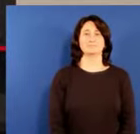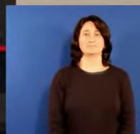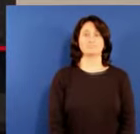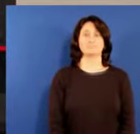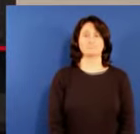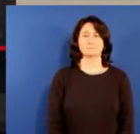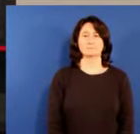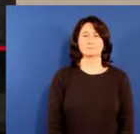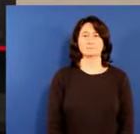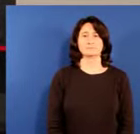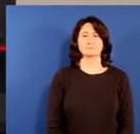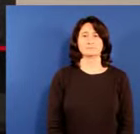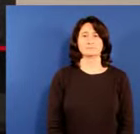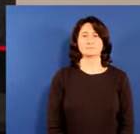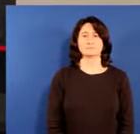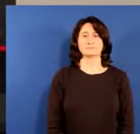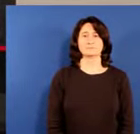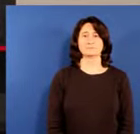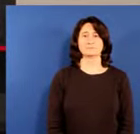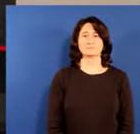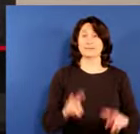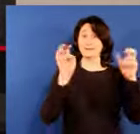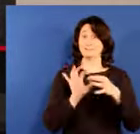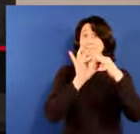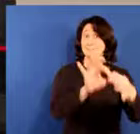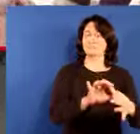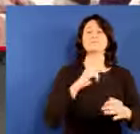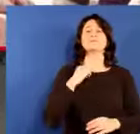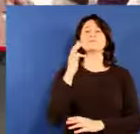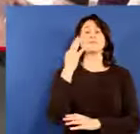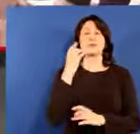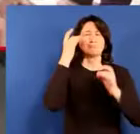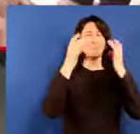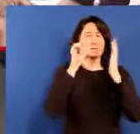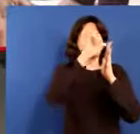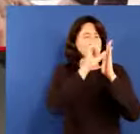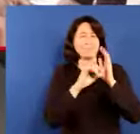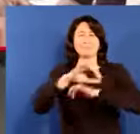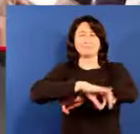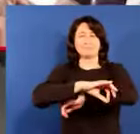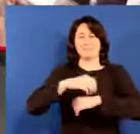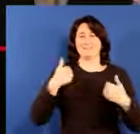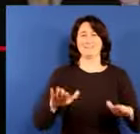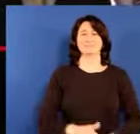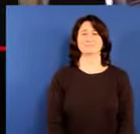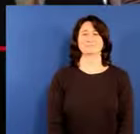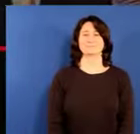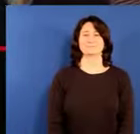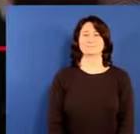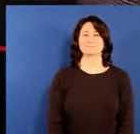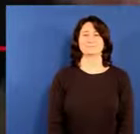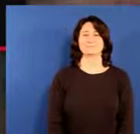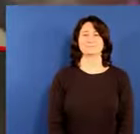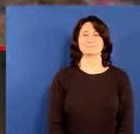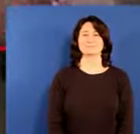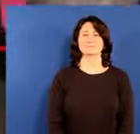en la sociedad. La diputada foral de Acción Social, Pilar Ardanza, ha presentado una decena de iniciativas de carácter